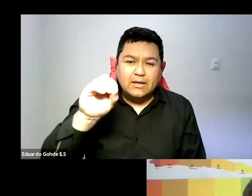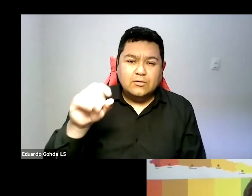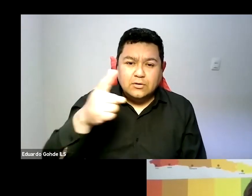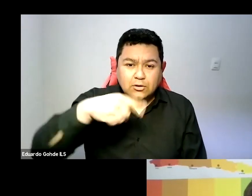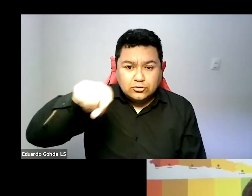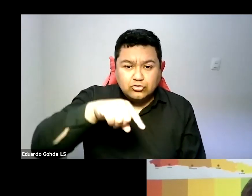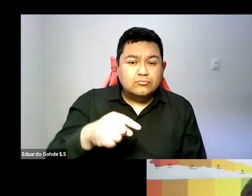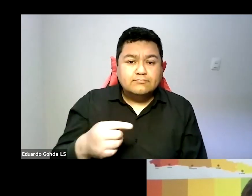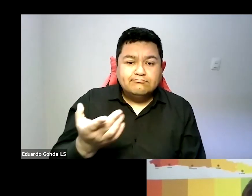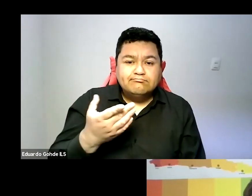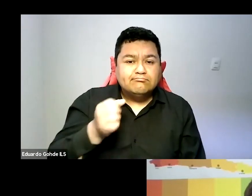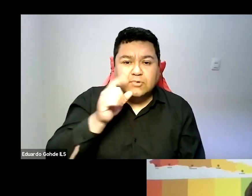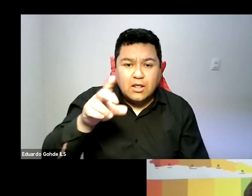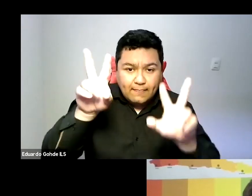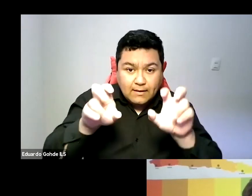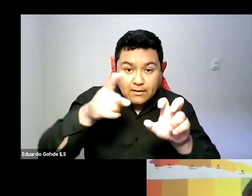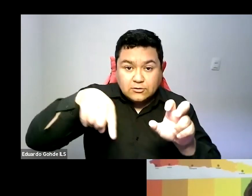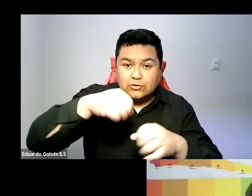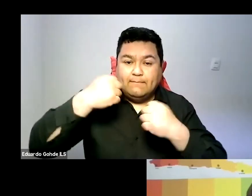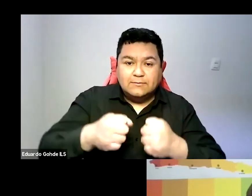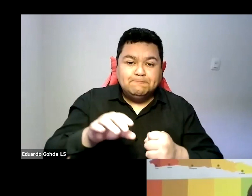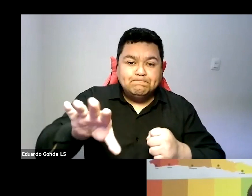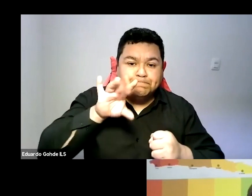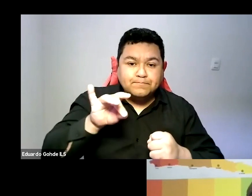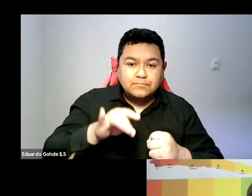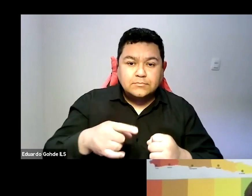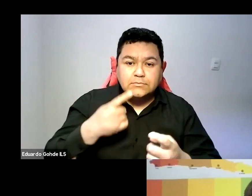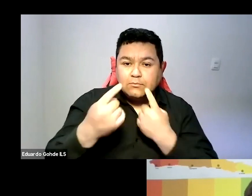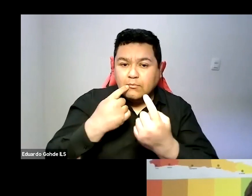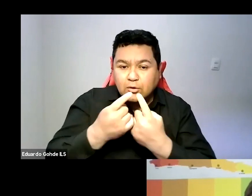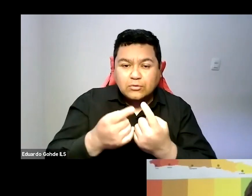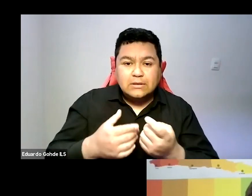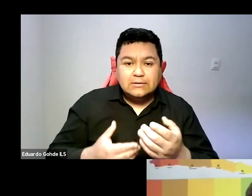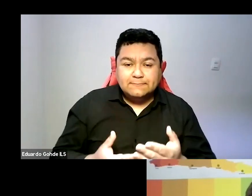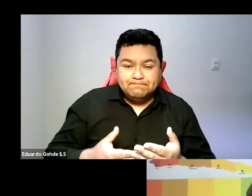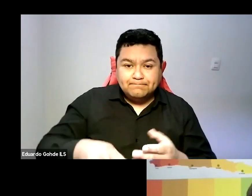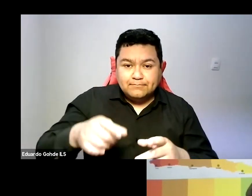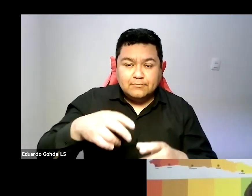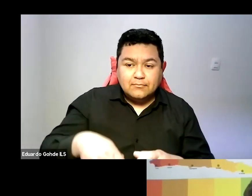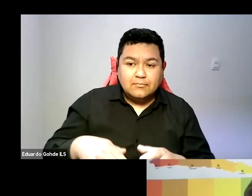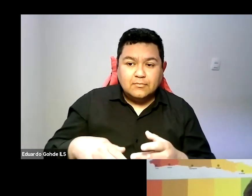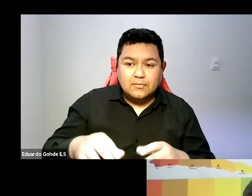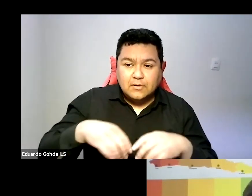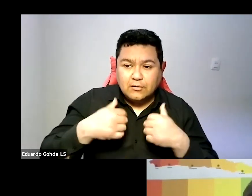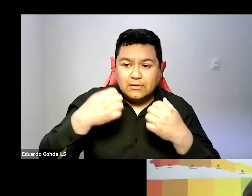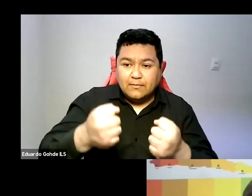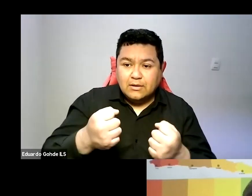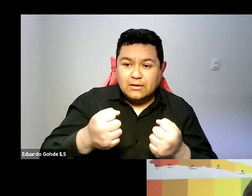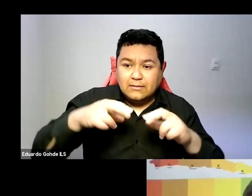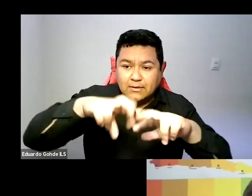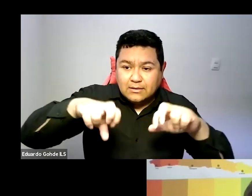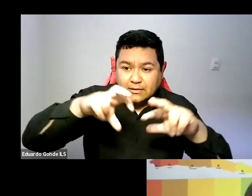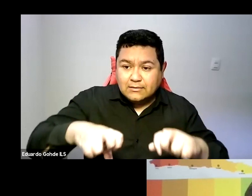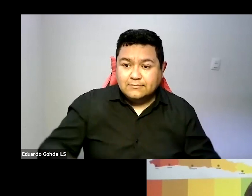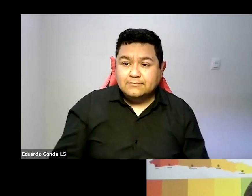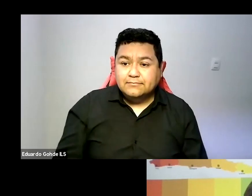o qué contenidos podemos contemplar para formular preguntas que lleven al proceso de indagación científica en el aula? Hay una